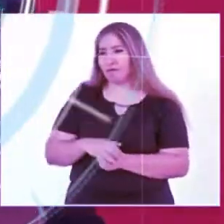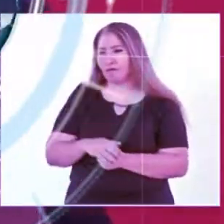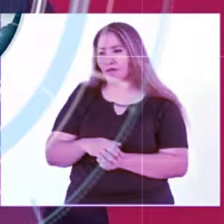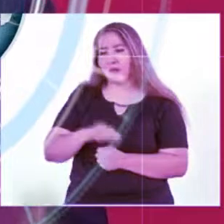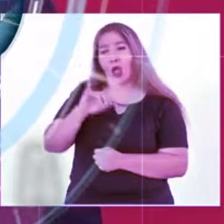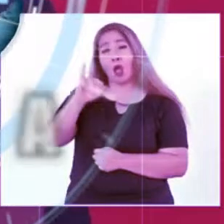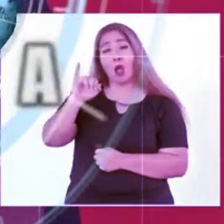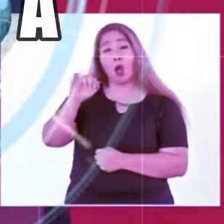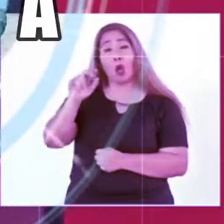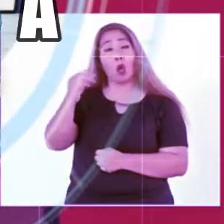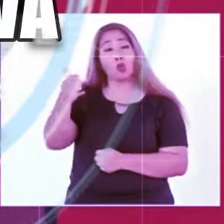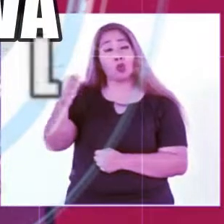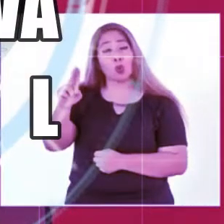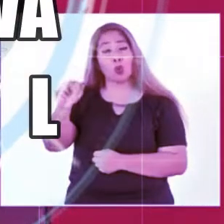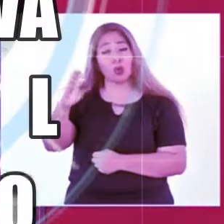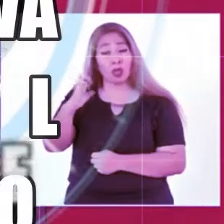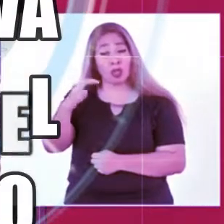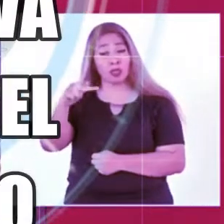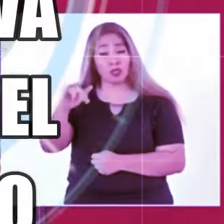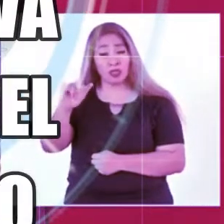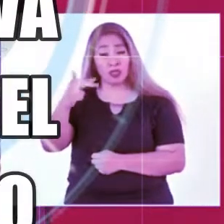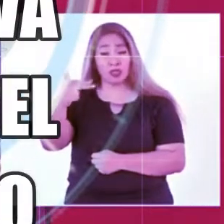Yu Qingqiao,